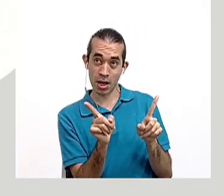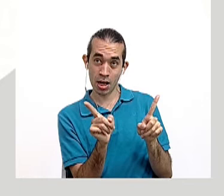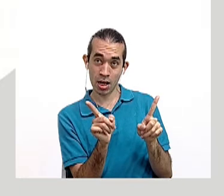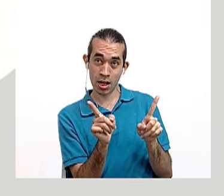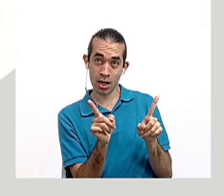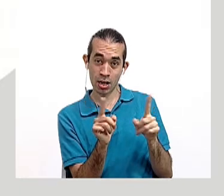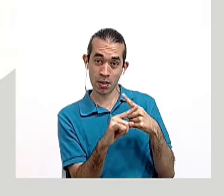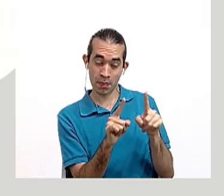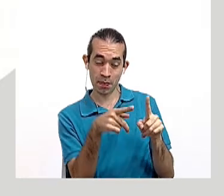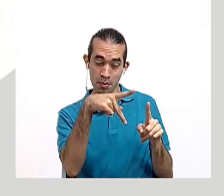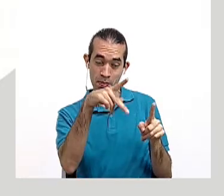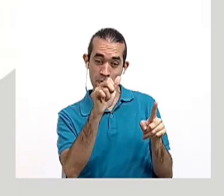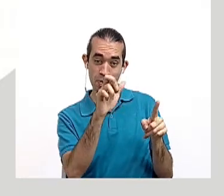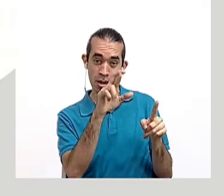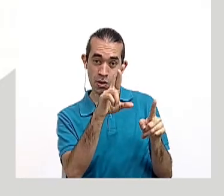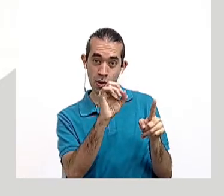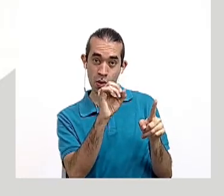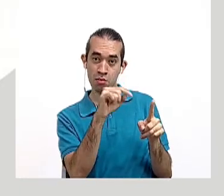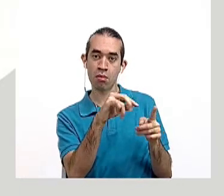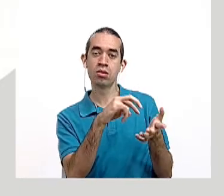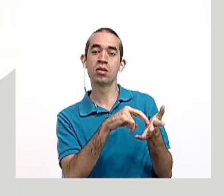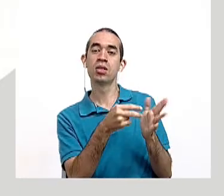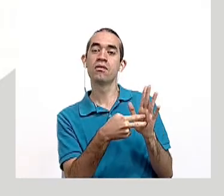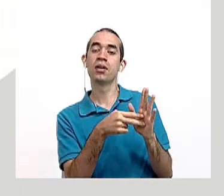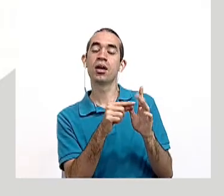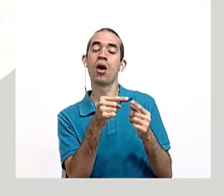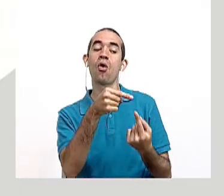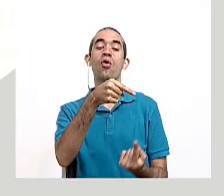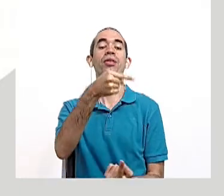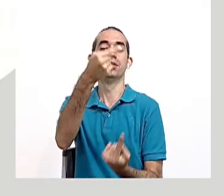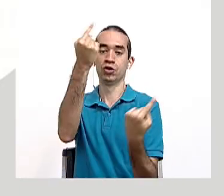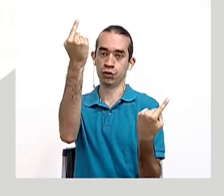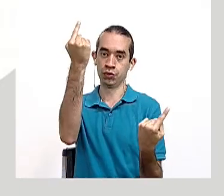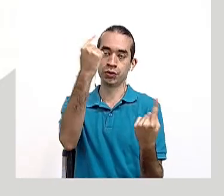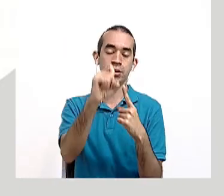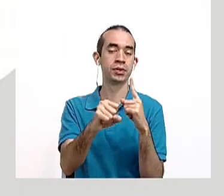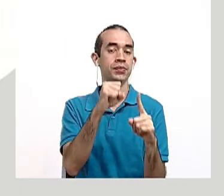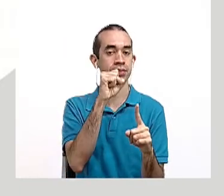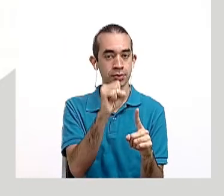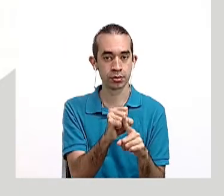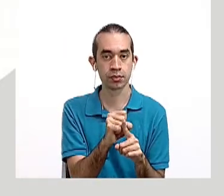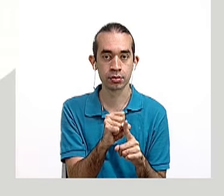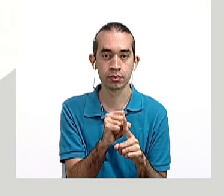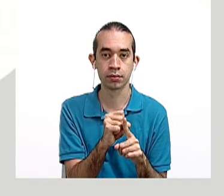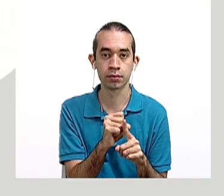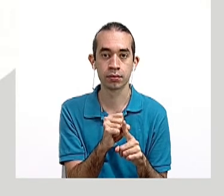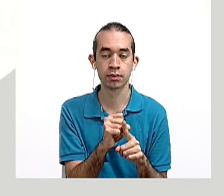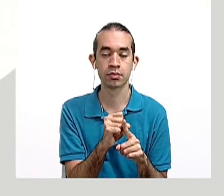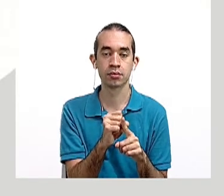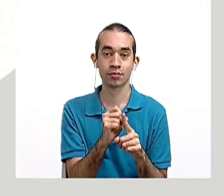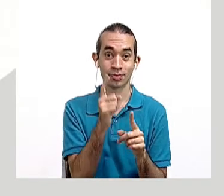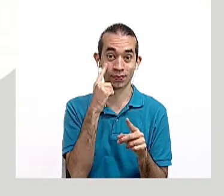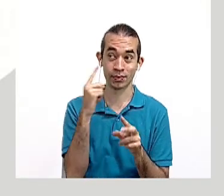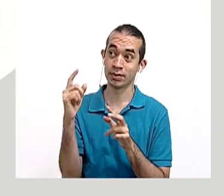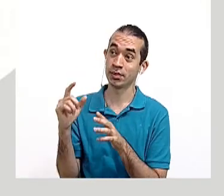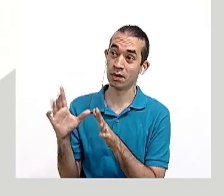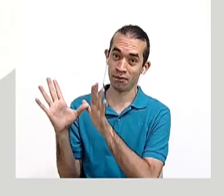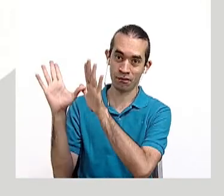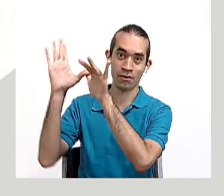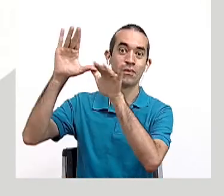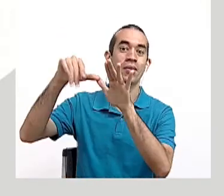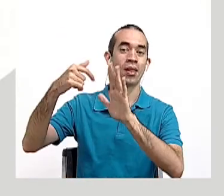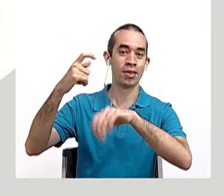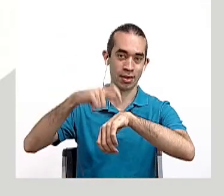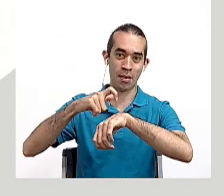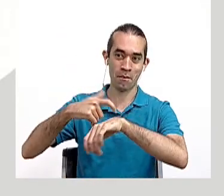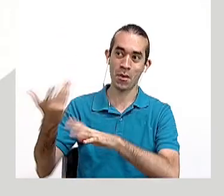Esa palabra está indicando que hay una contradicción, hay una situación. A pesar de que vuelva el tiempo,